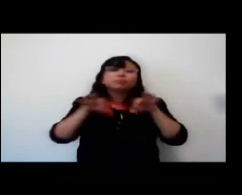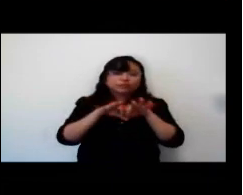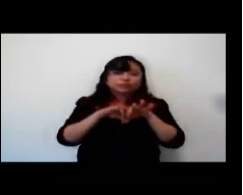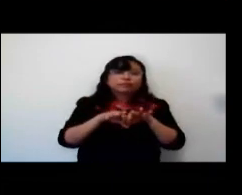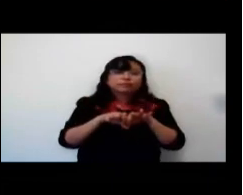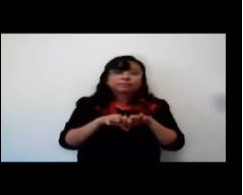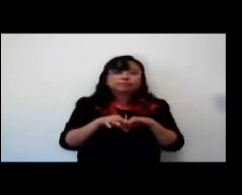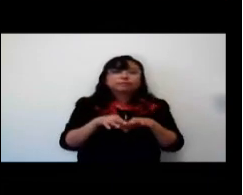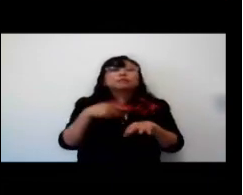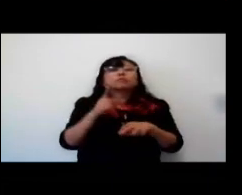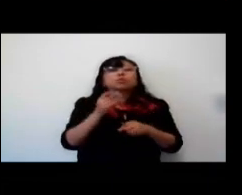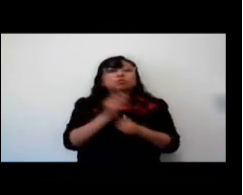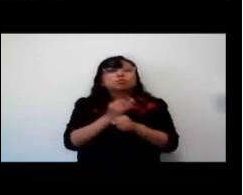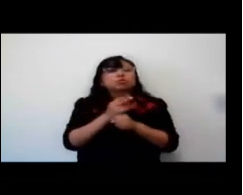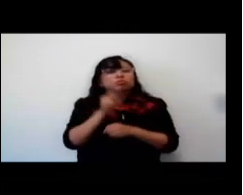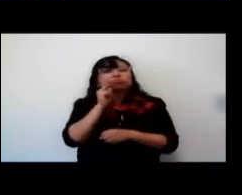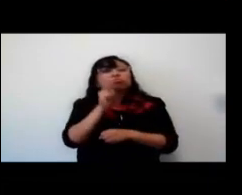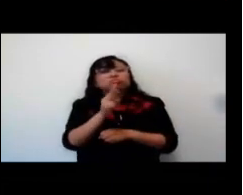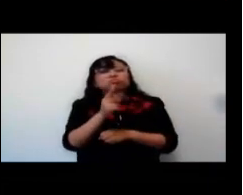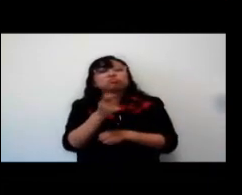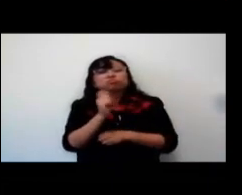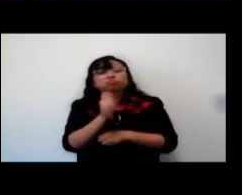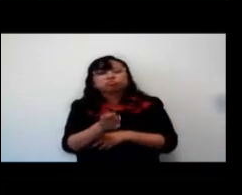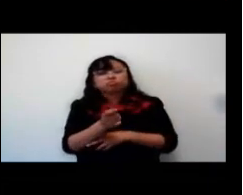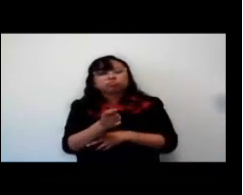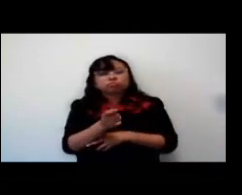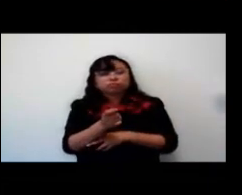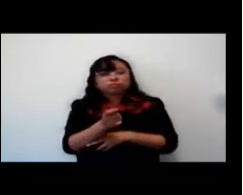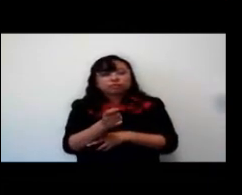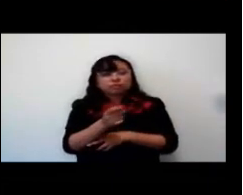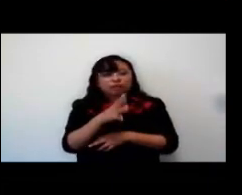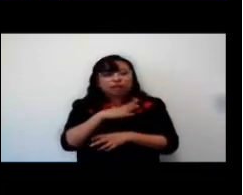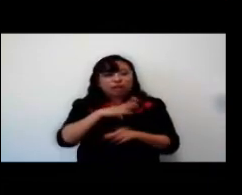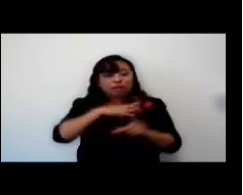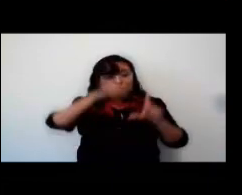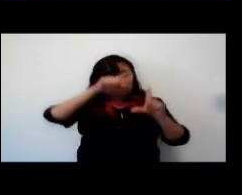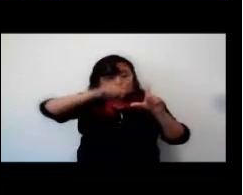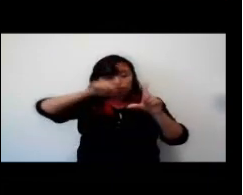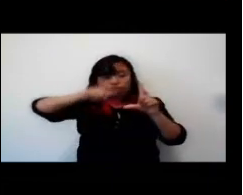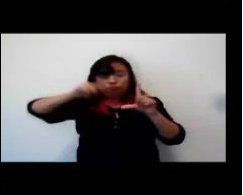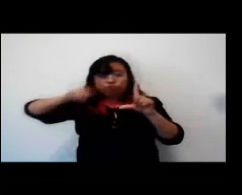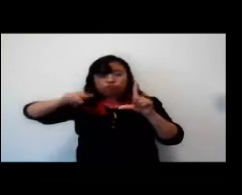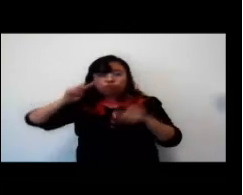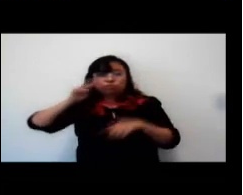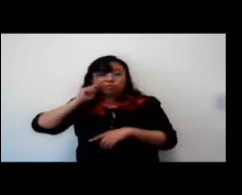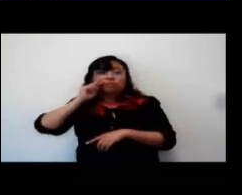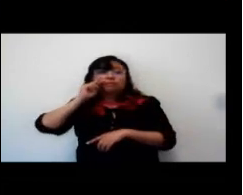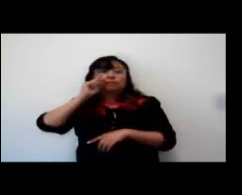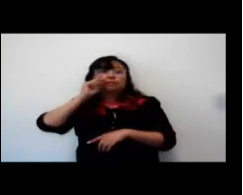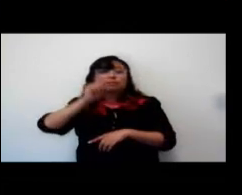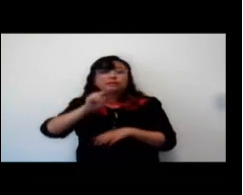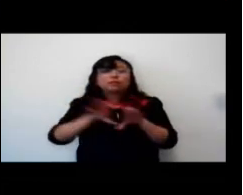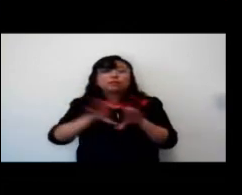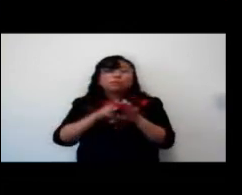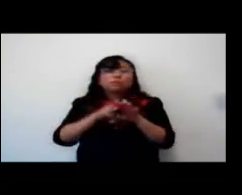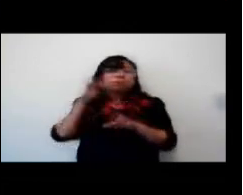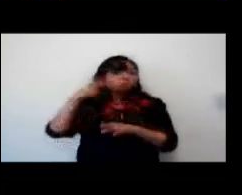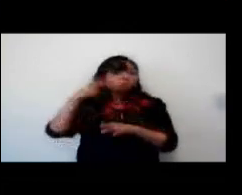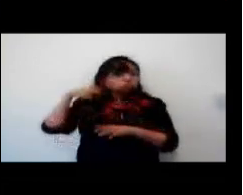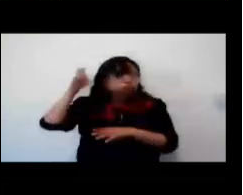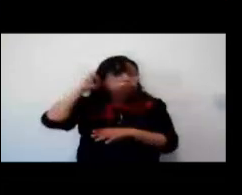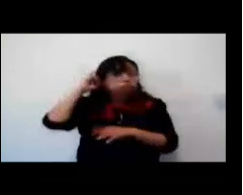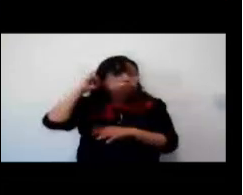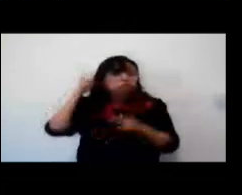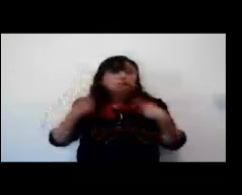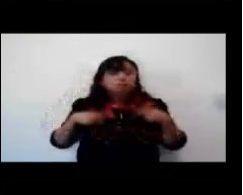¿Qué es lo que vemos aquí en esta gráfica? Es una gráfica donde se evalúa el rendimiento de los implantes cocleares en